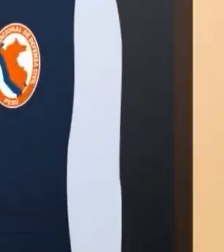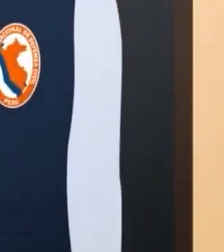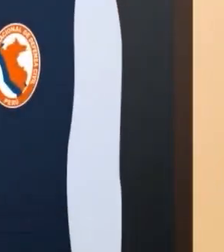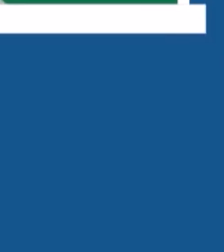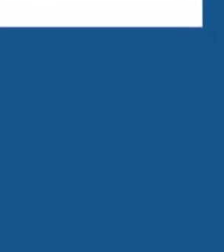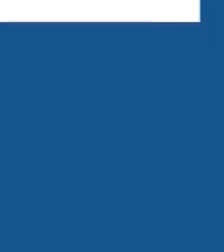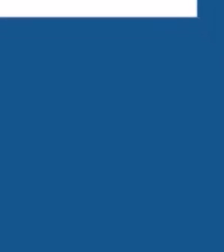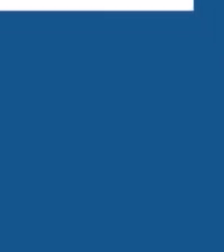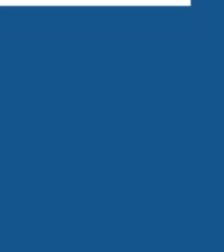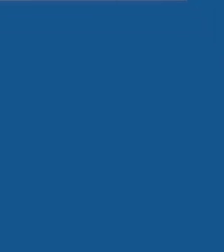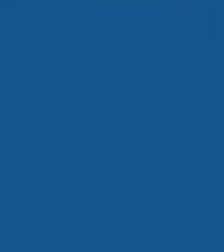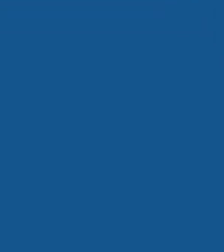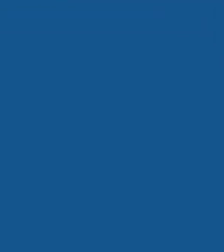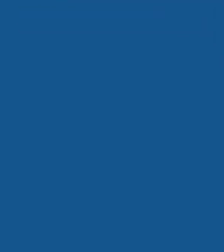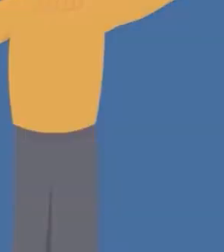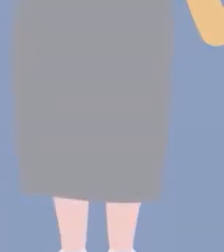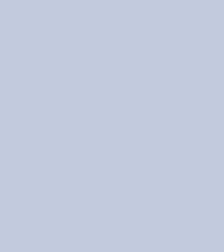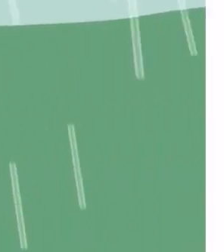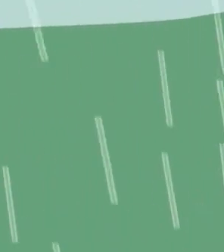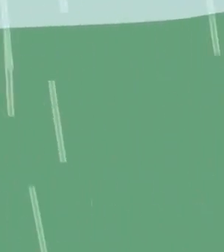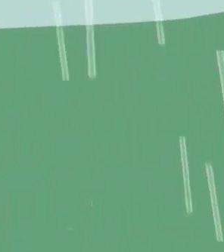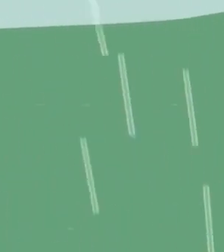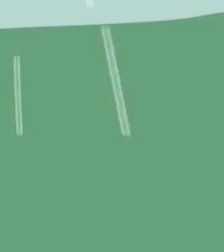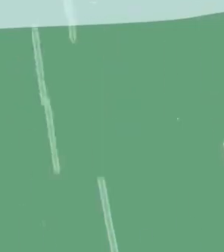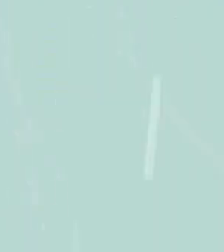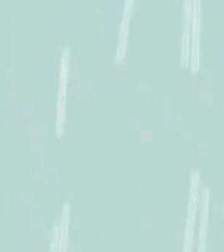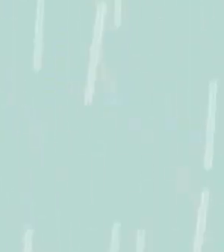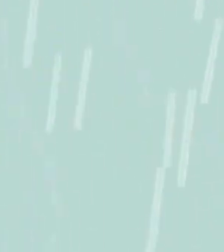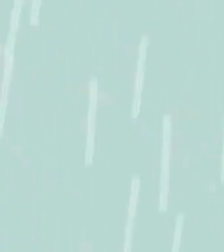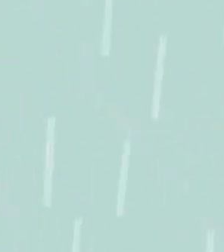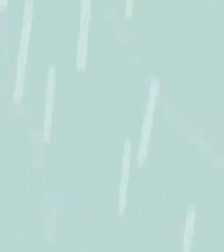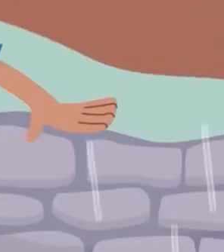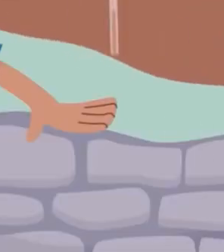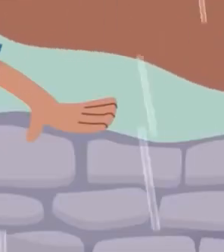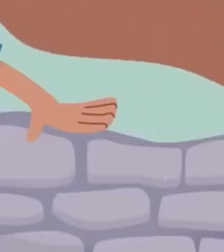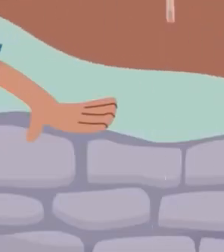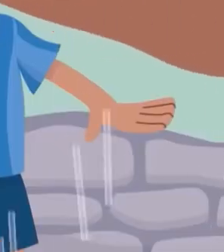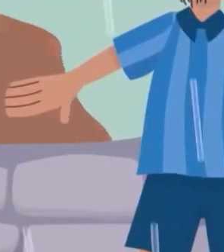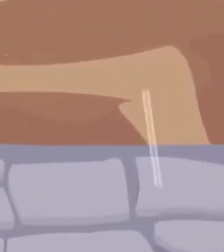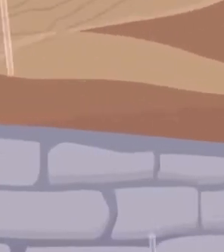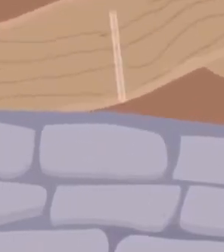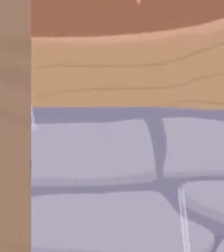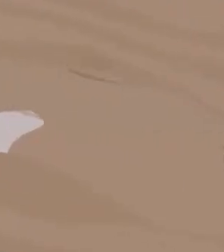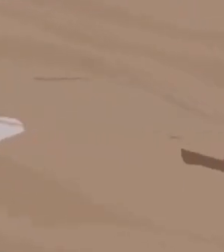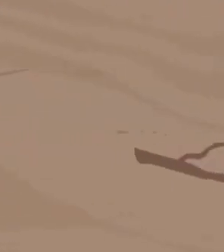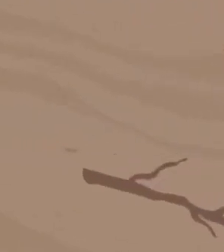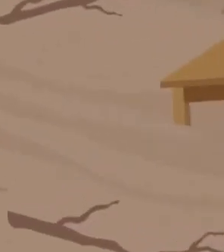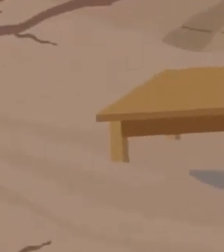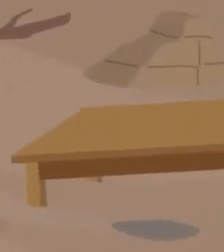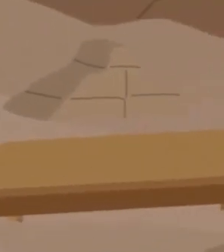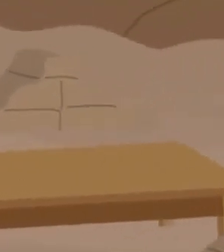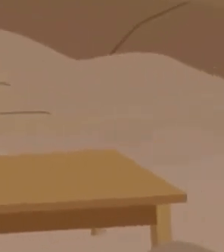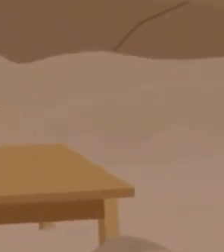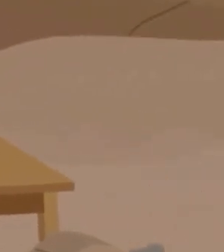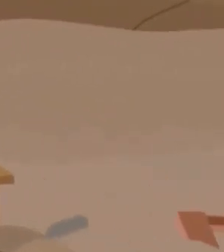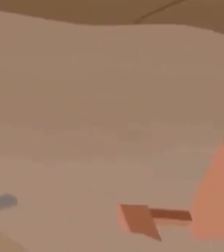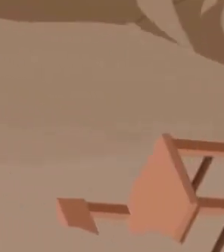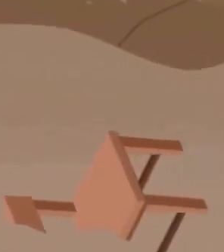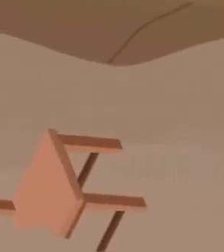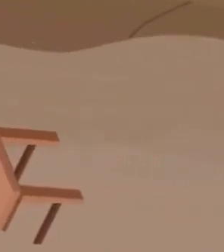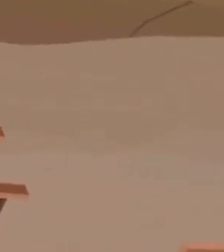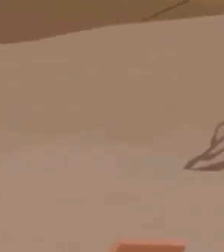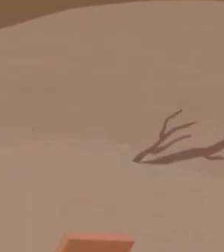los maestros y docentes cuentan con un plan de respuesta rápida, porque las lluvias intensas pueden afectar nuestros colegios y